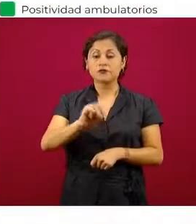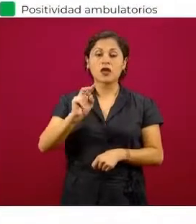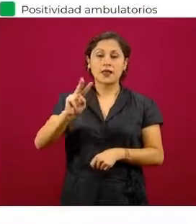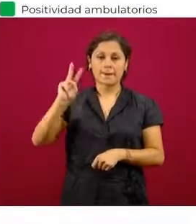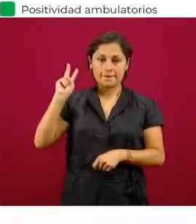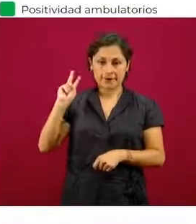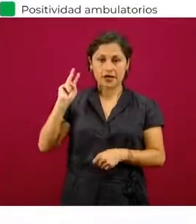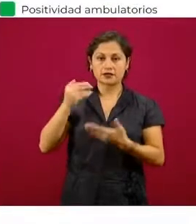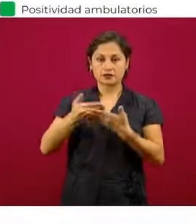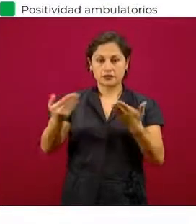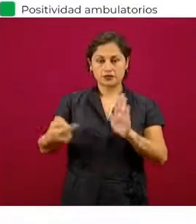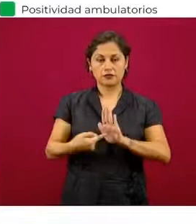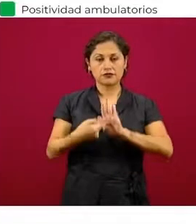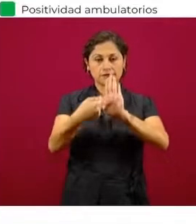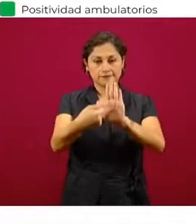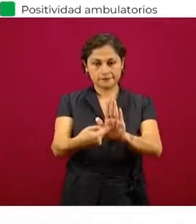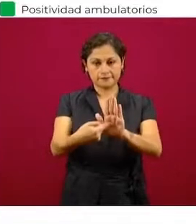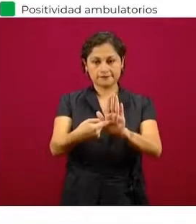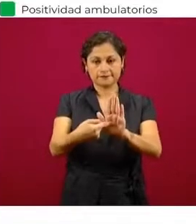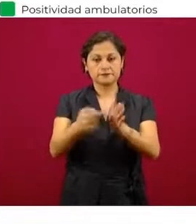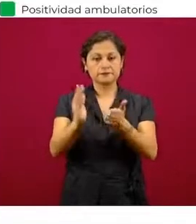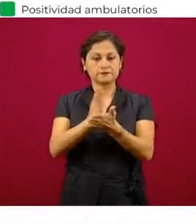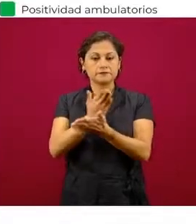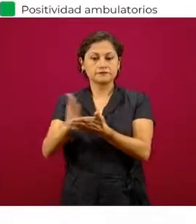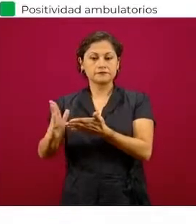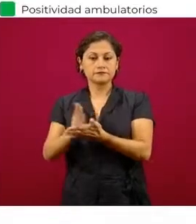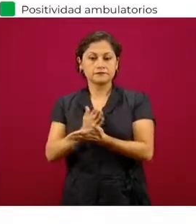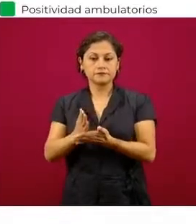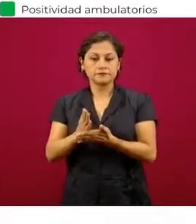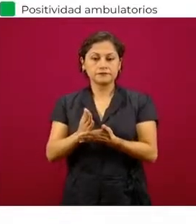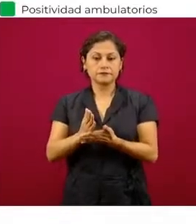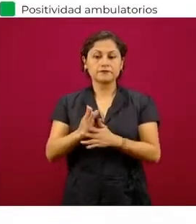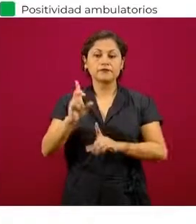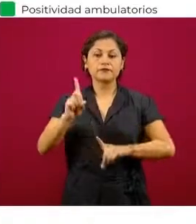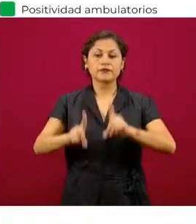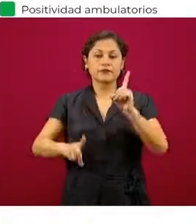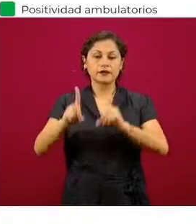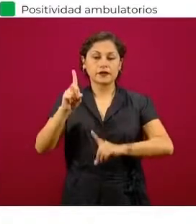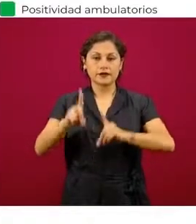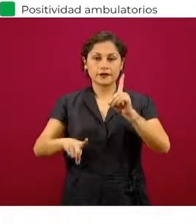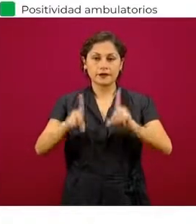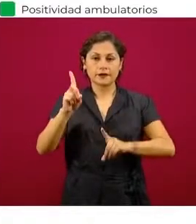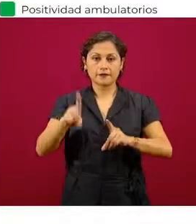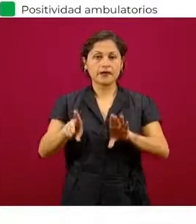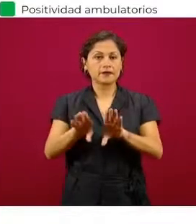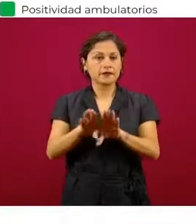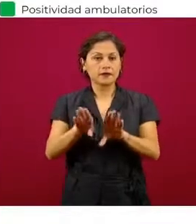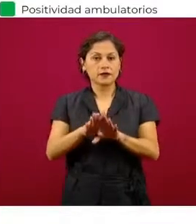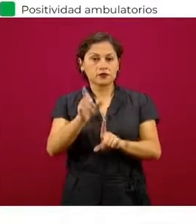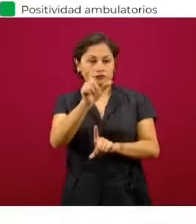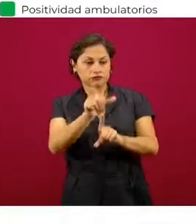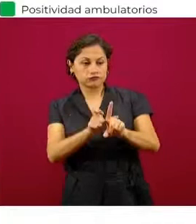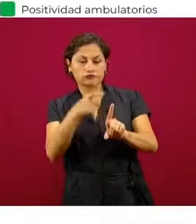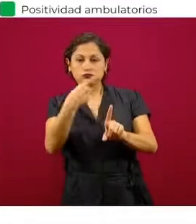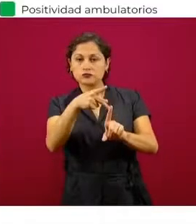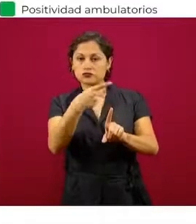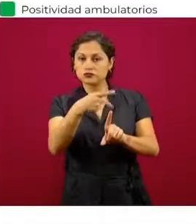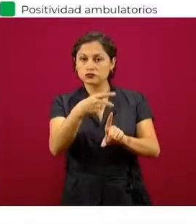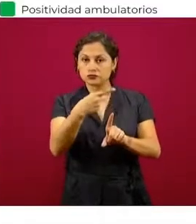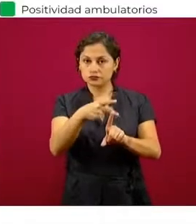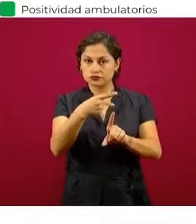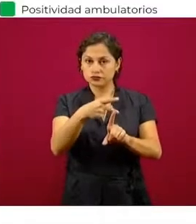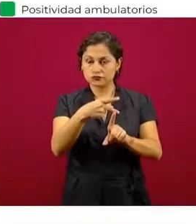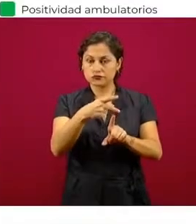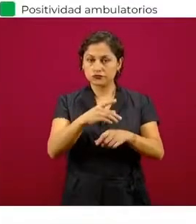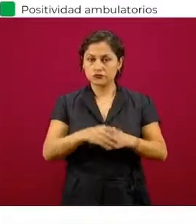viernes, aquí se distribuyen por presentación clínica, es decir, por el estadio clínico que tenían las